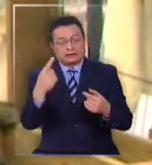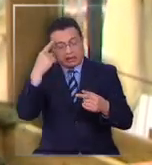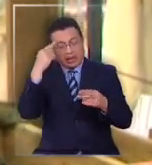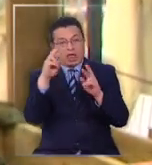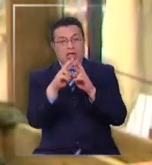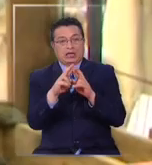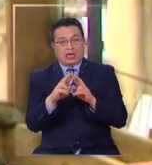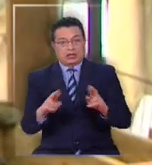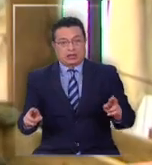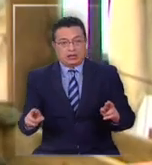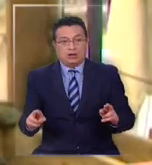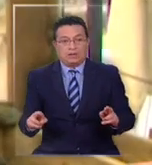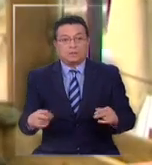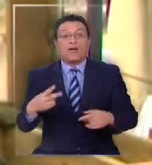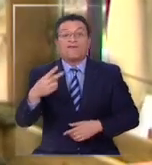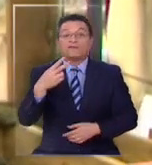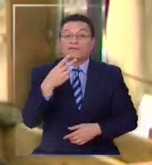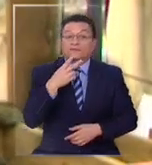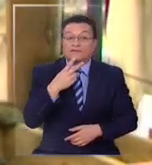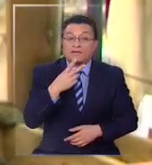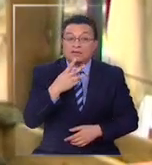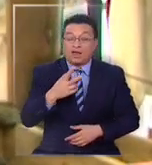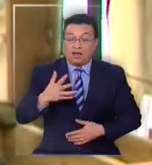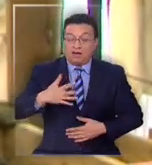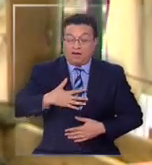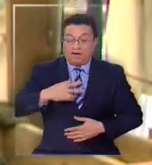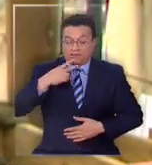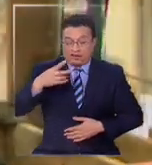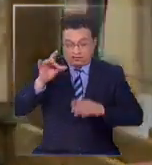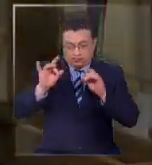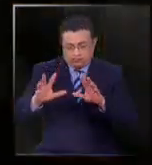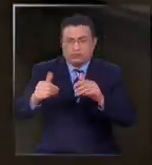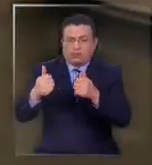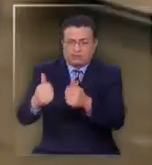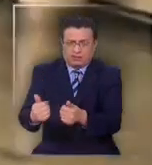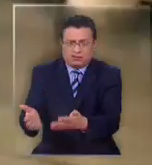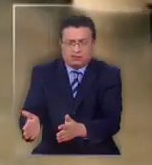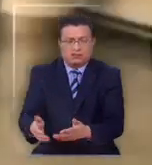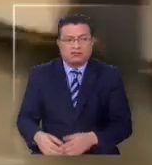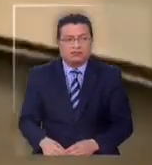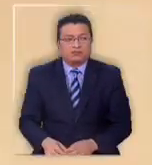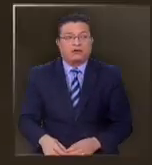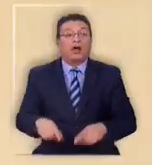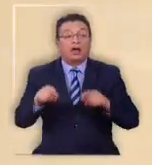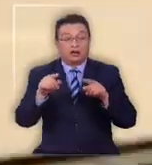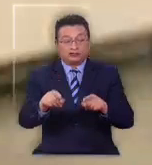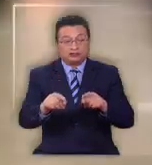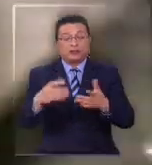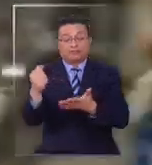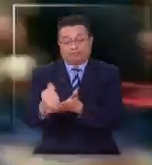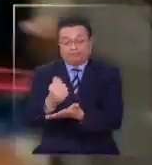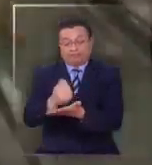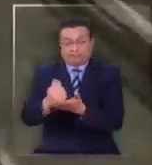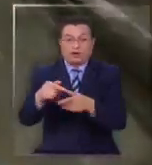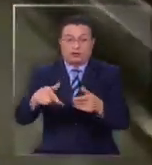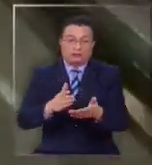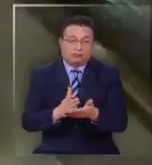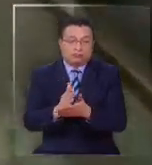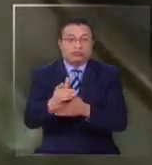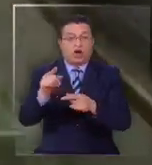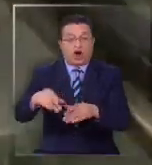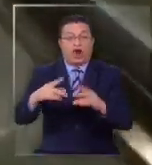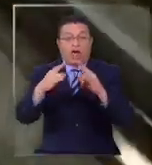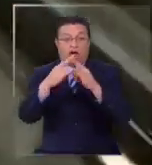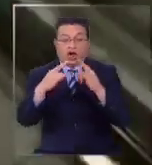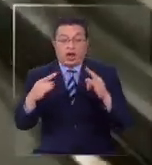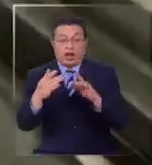tranquilos y vivir una vida que ellos merecen. Lo que viene, regularizar los papeles de los niños, que por ahora están en un hogar